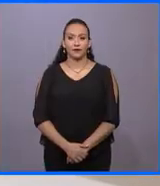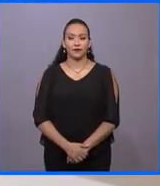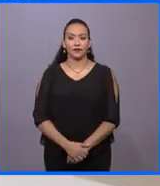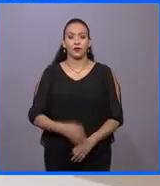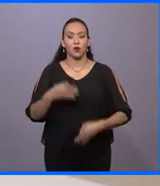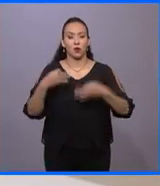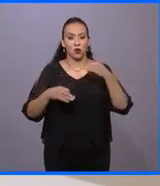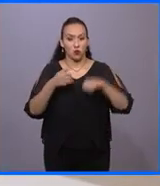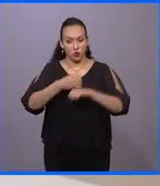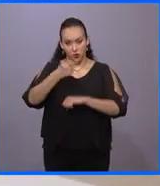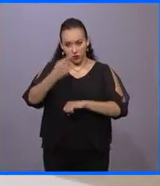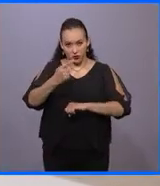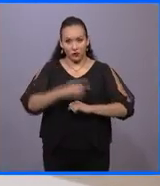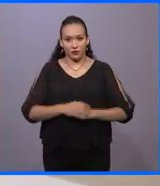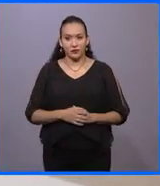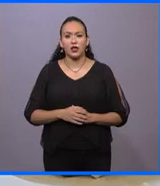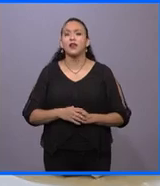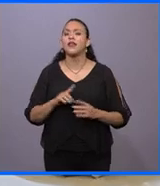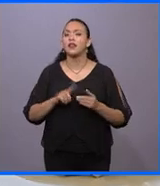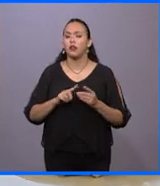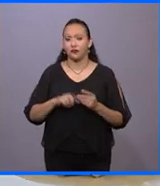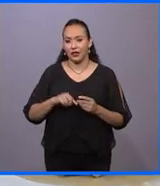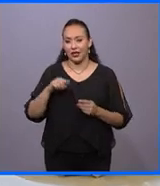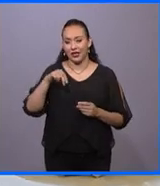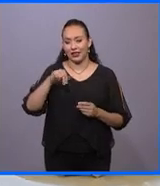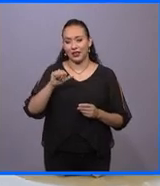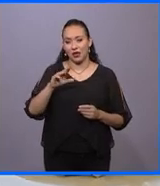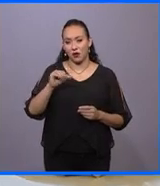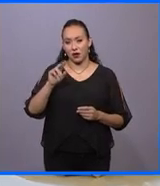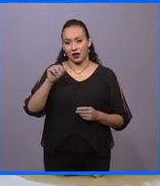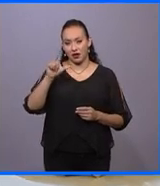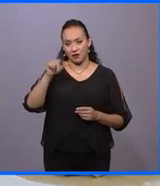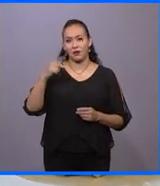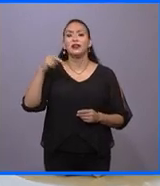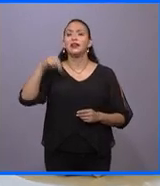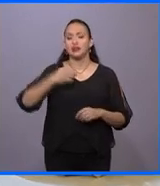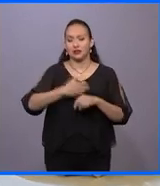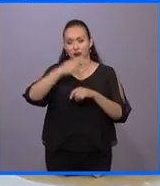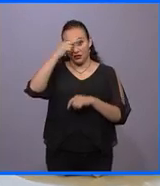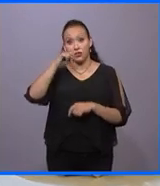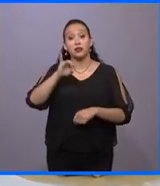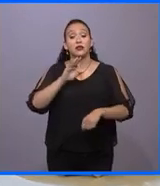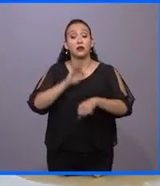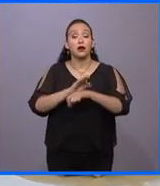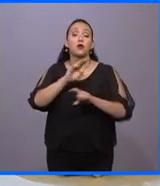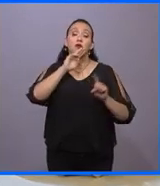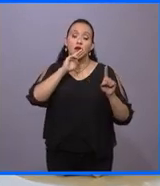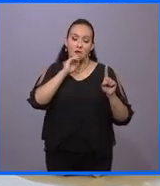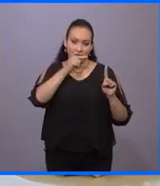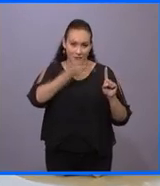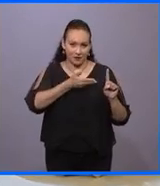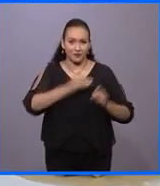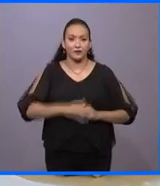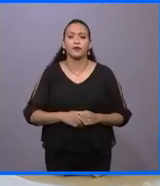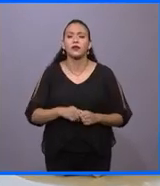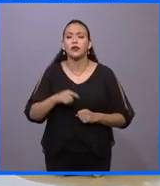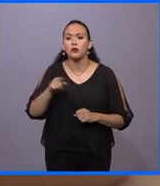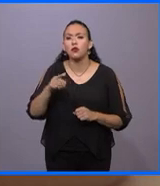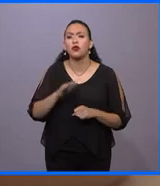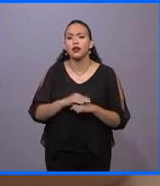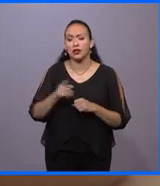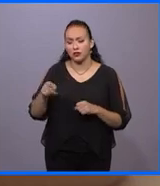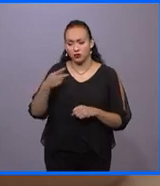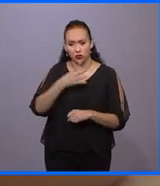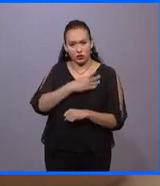El juzgado primero de distrito con residencia en Naucalpan, Estado de México, concedió un amparo a una madre que, en representación de su hijo